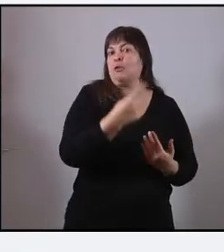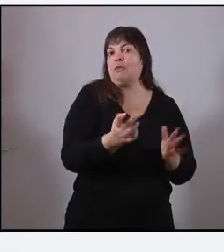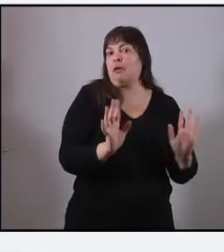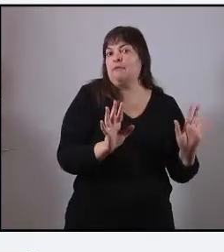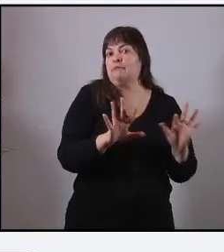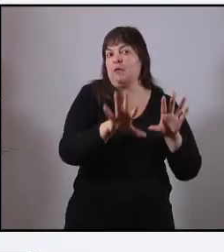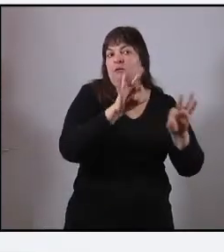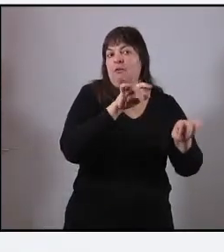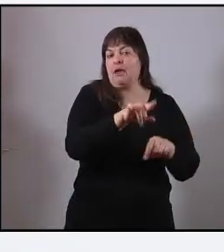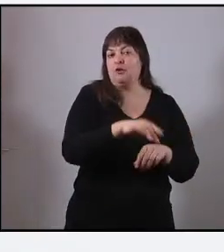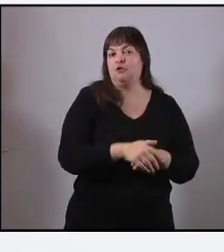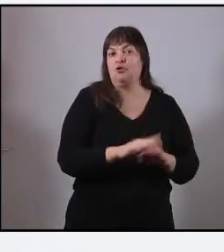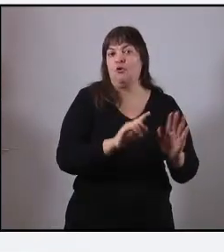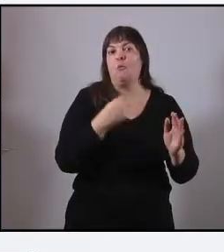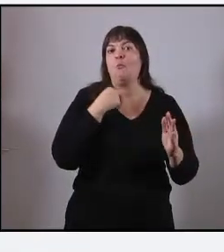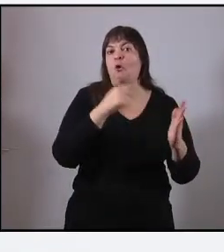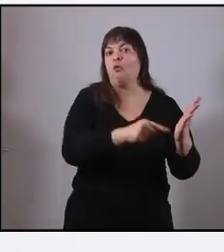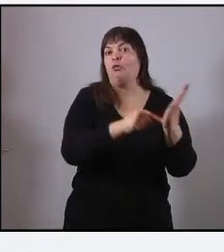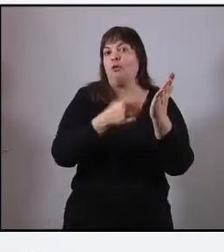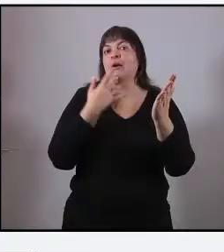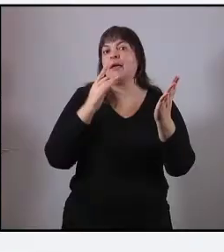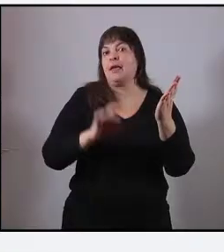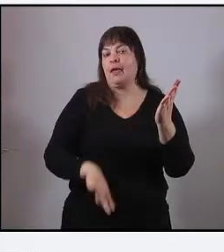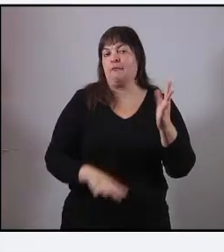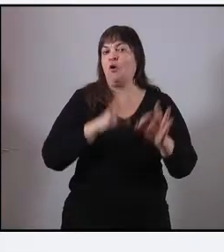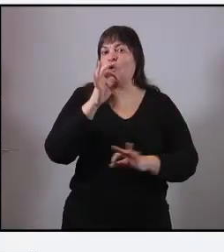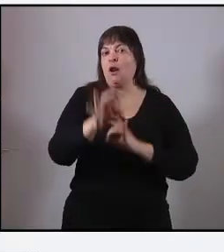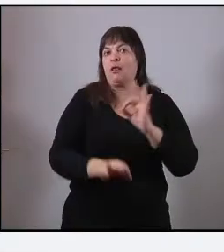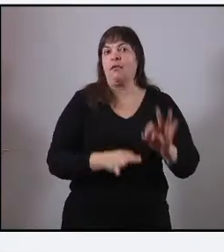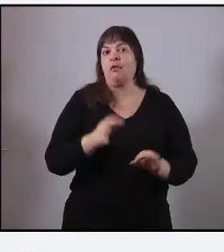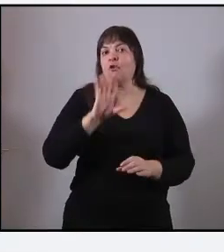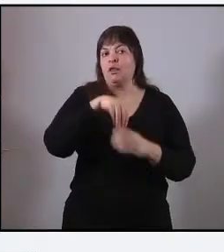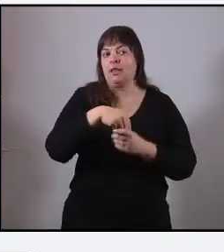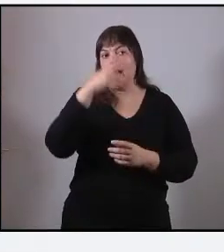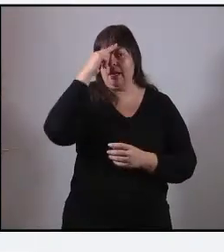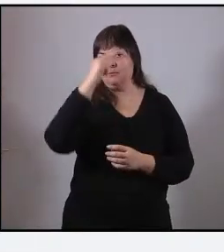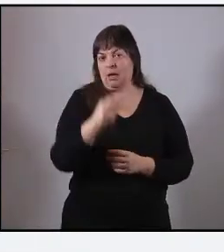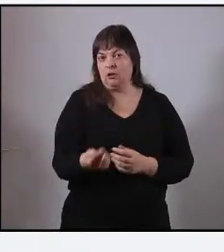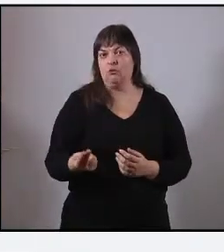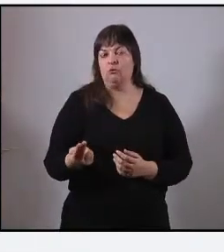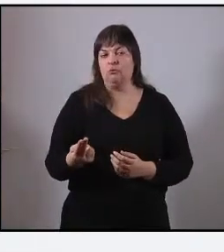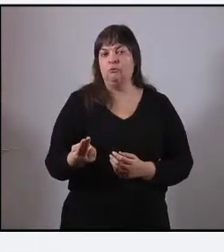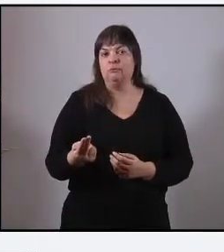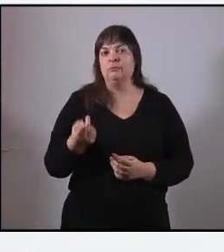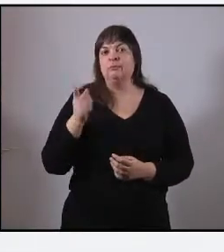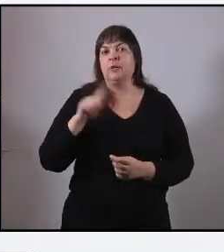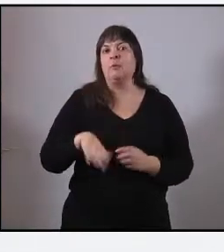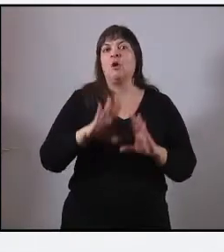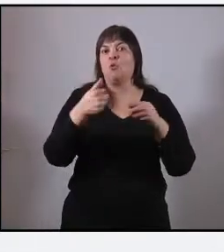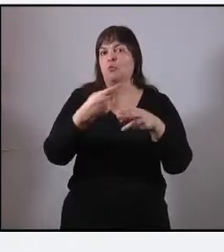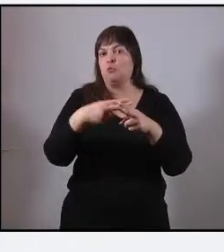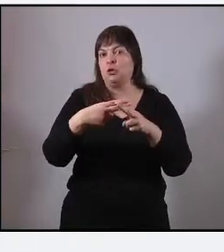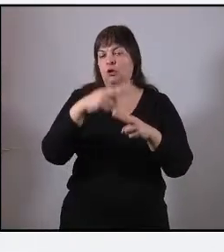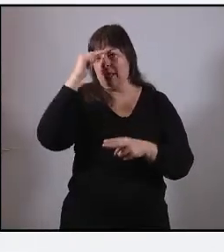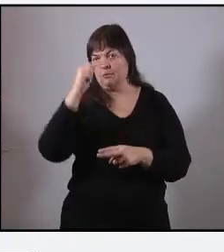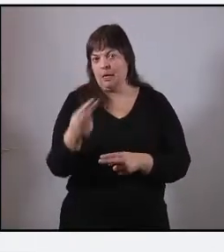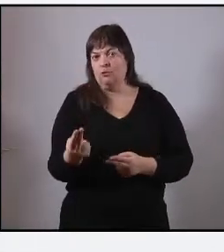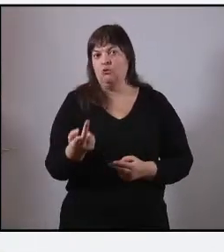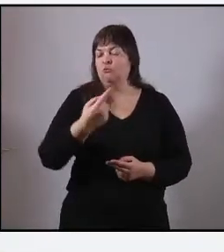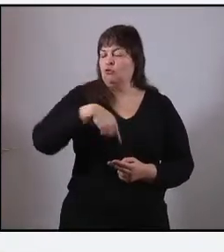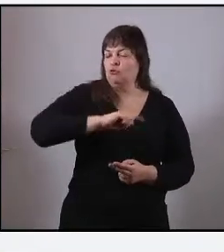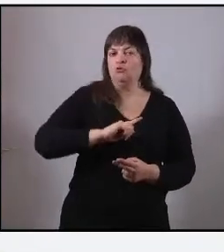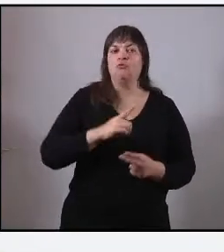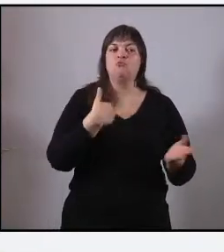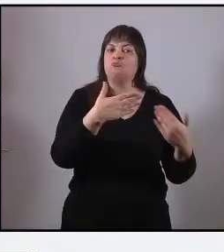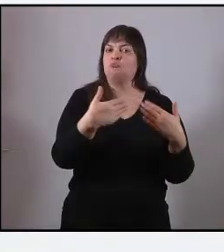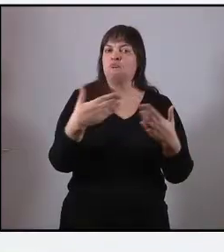¿no? Máximo respeto, por supuesto, a las organizaciones internas, máximo respeto a los partidos. Nosotros encantados de